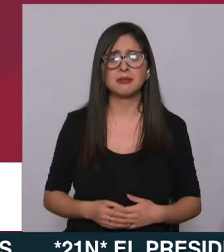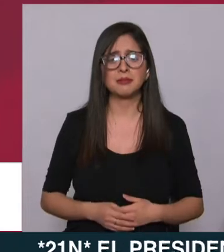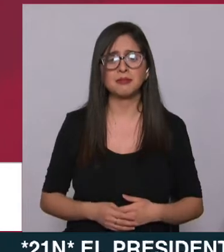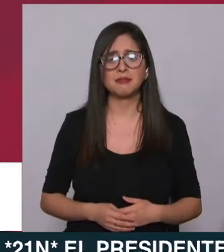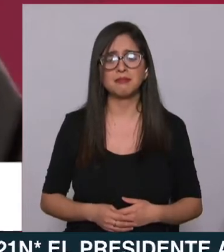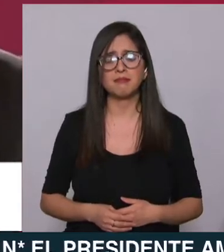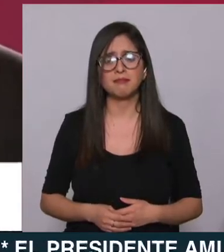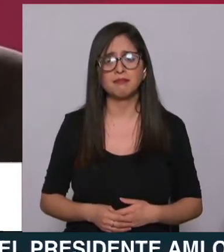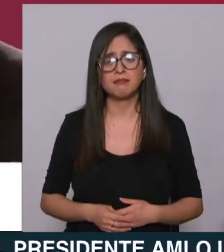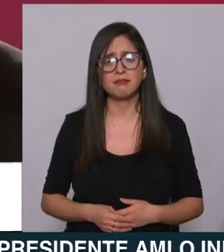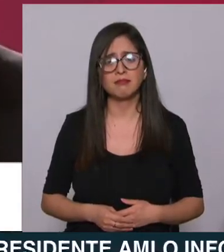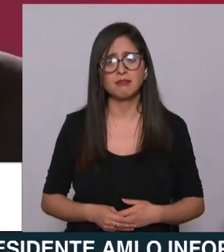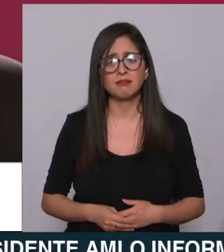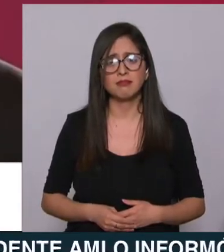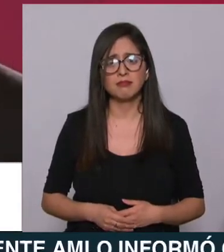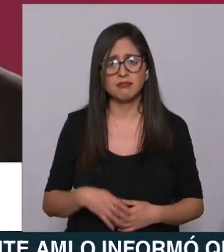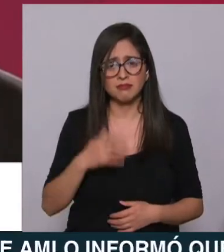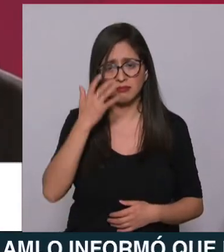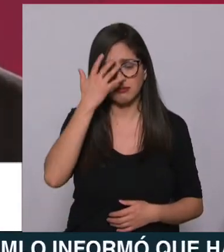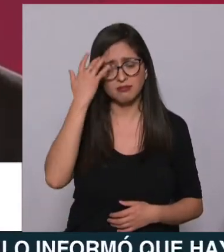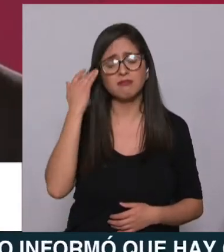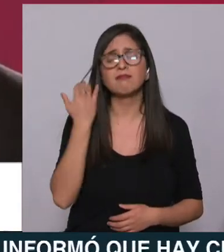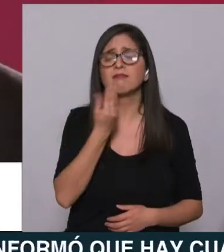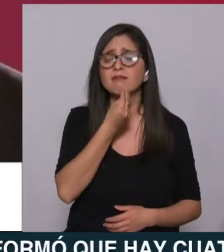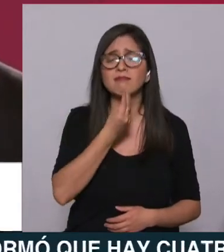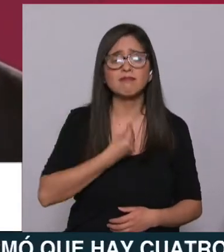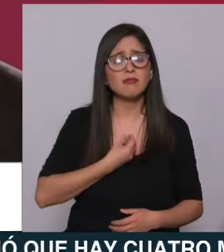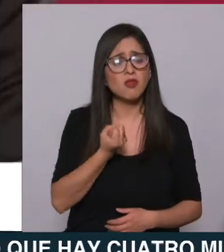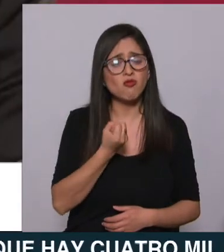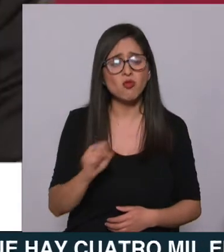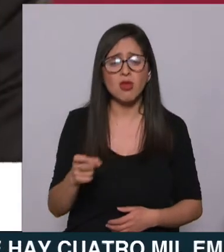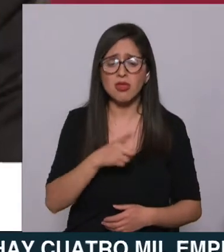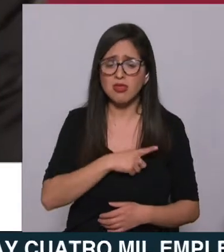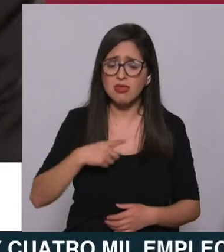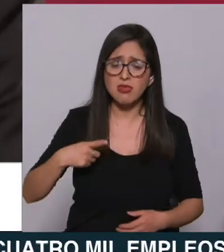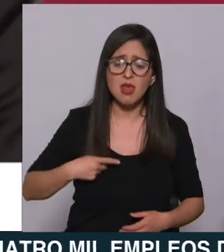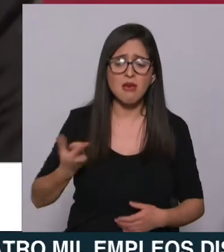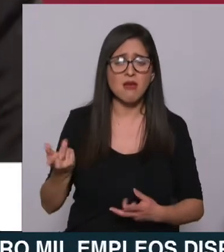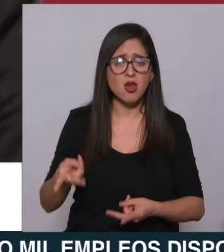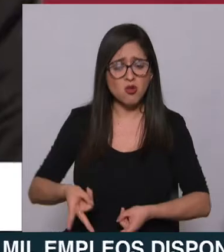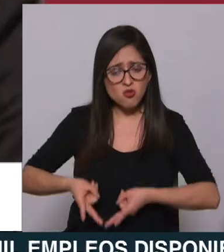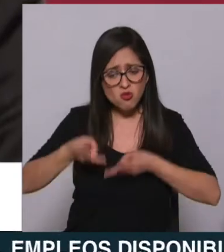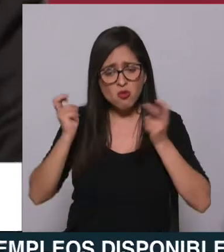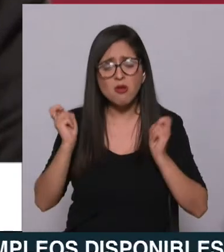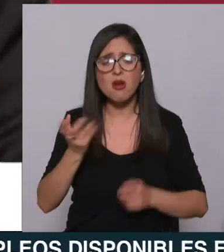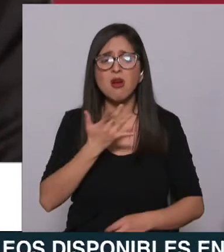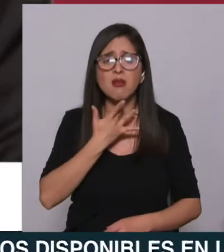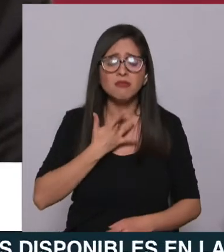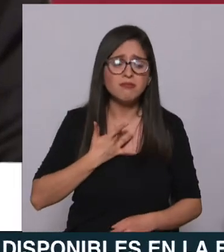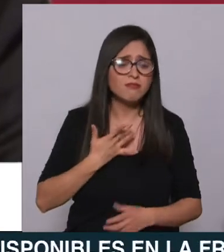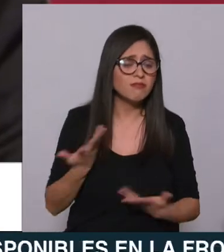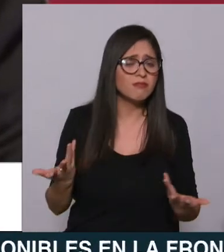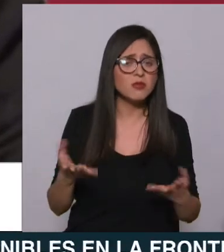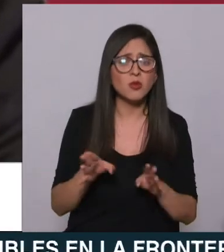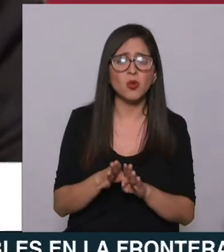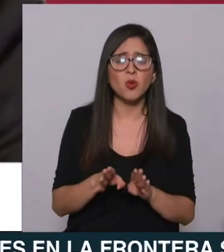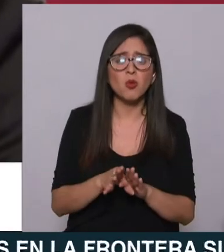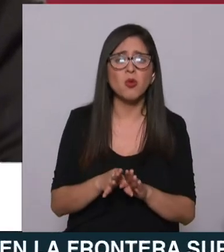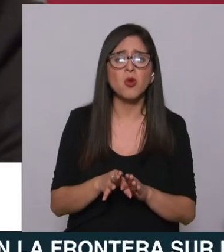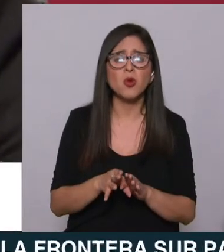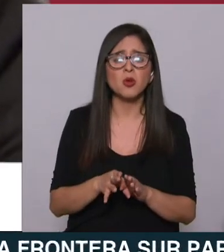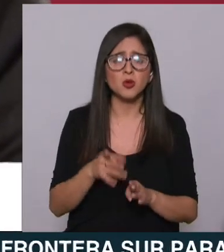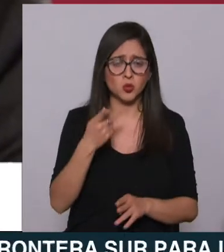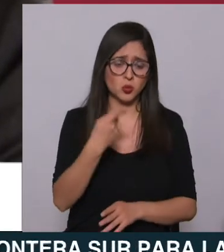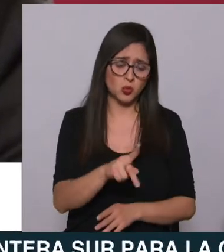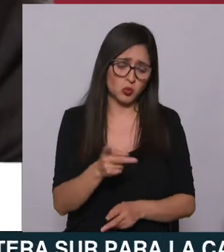que tiene que hacer estas actividades o se ve obligado a actuar